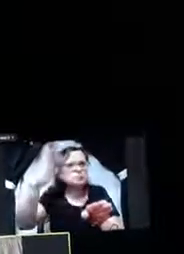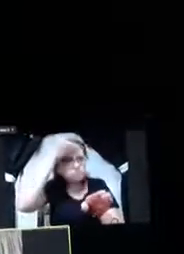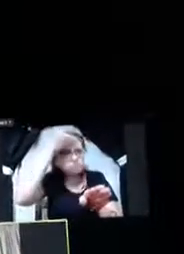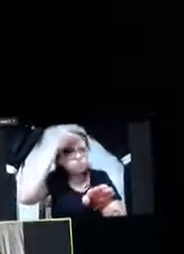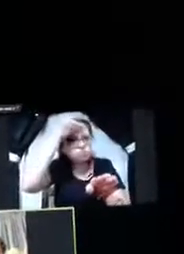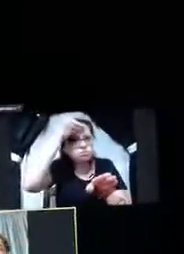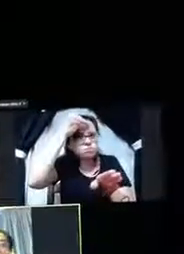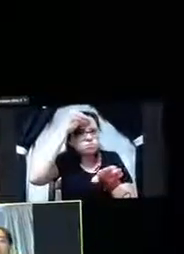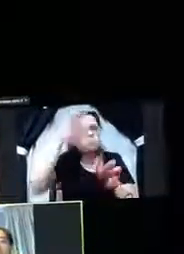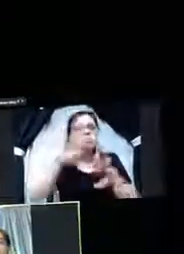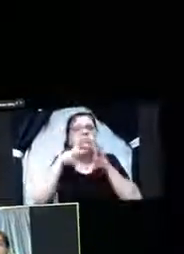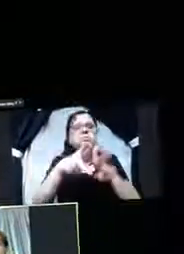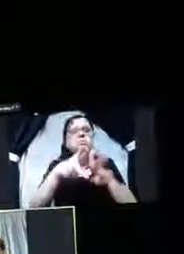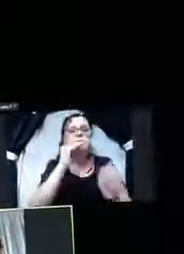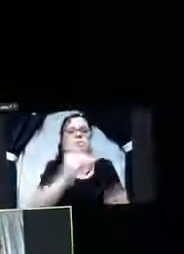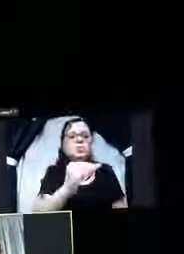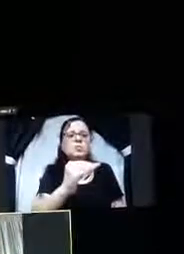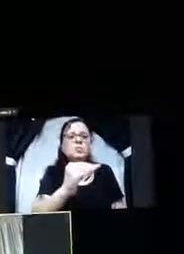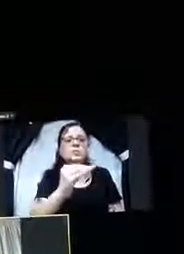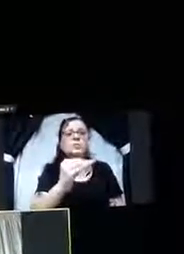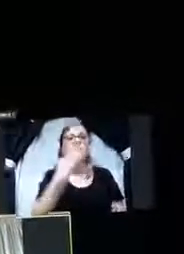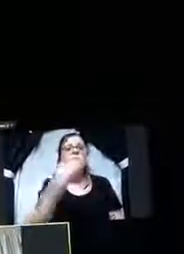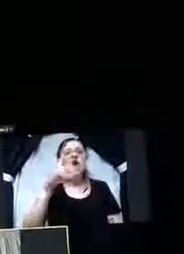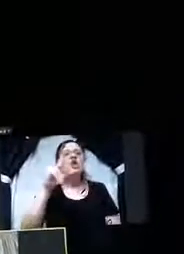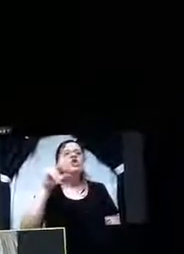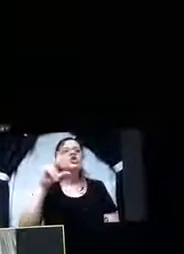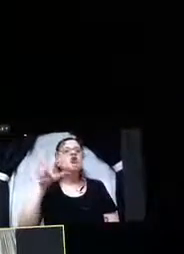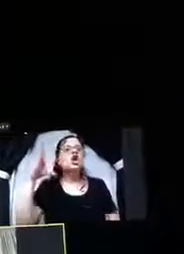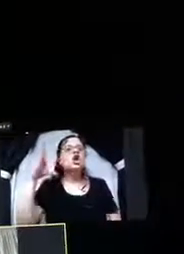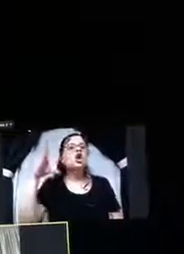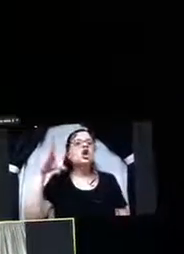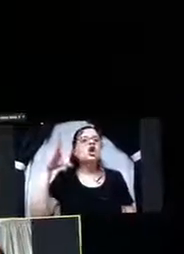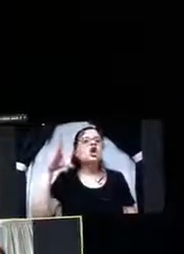por Cristóbal Colón, coma, fue,